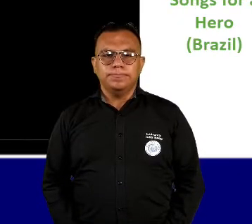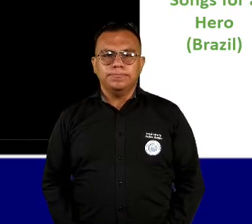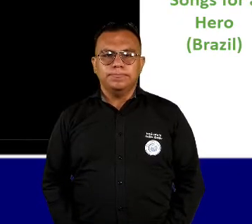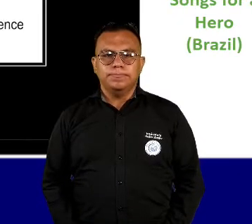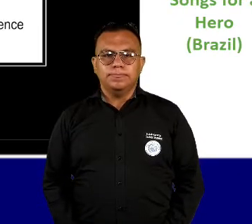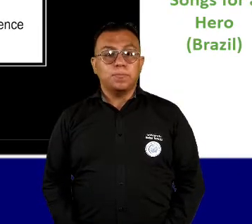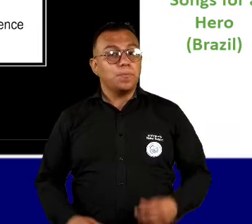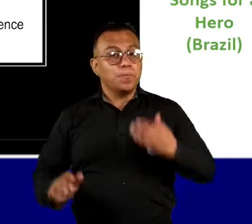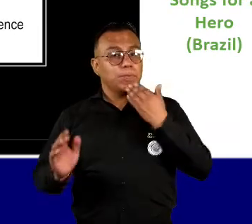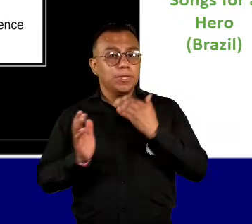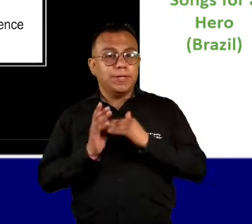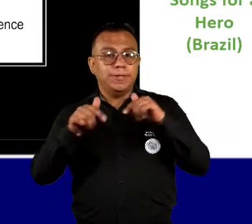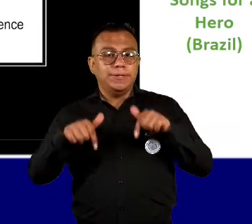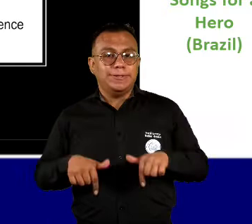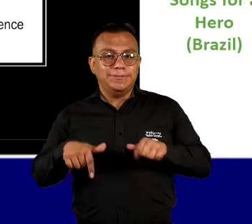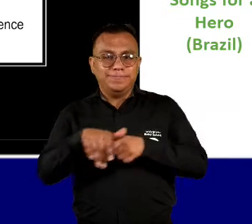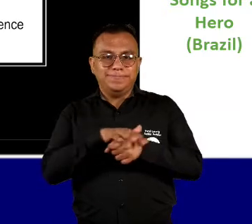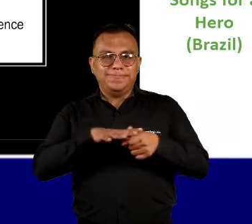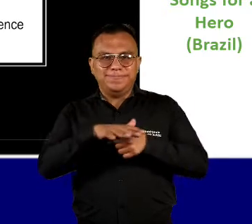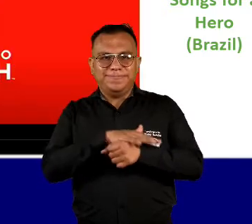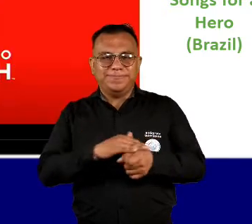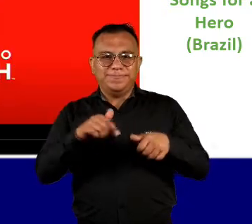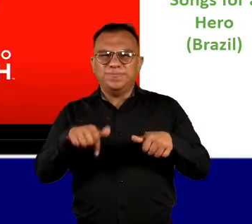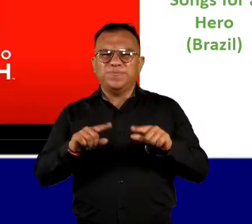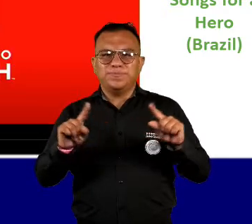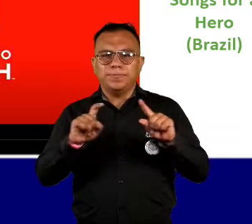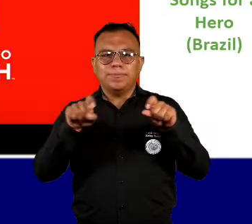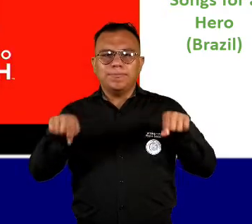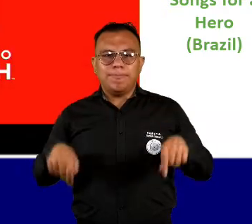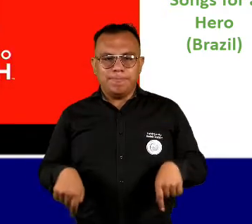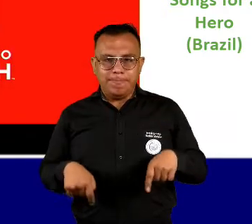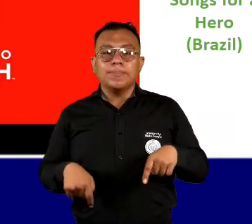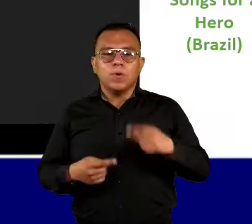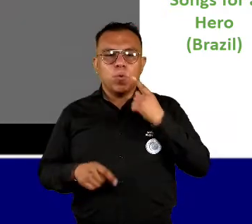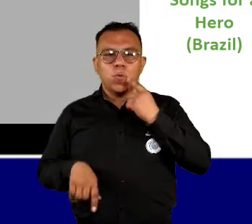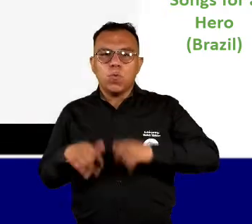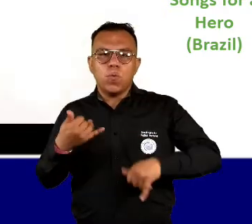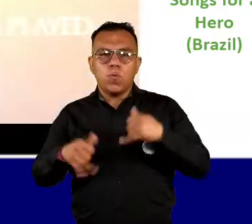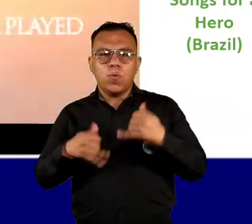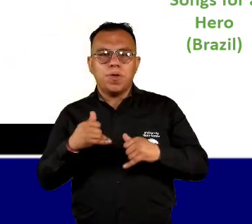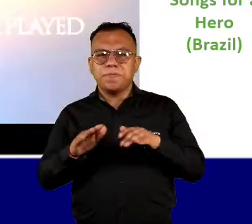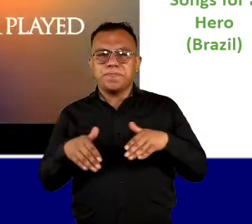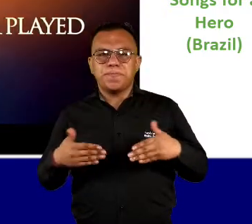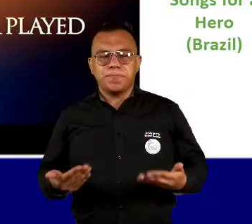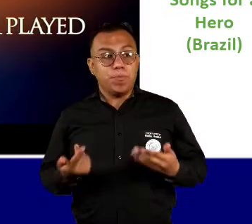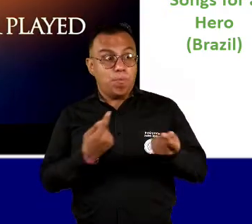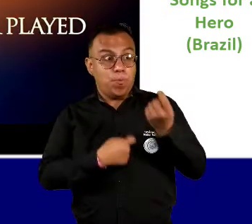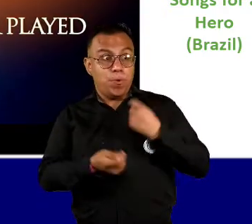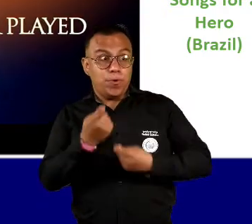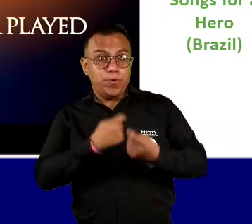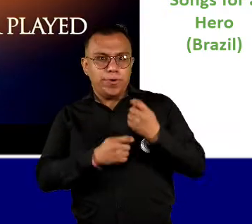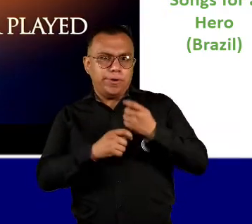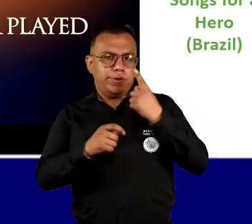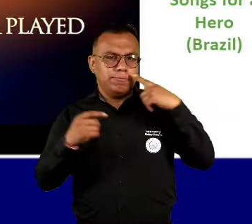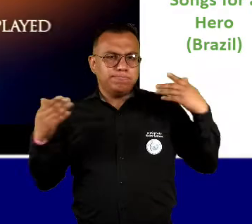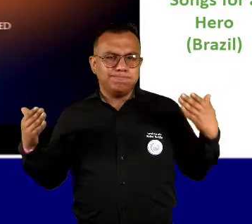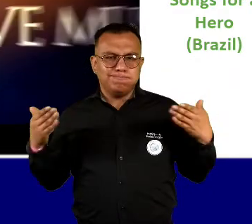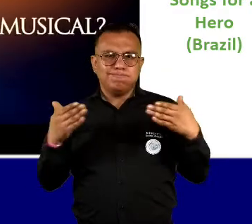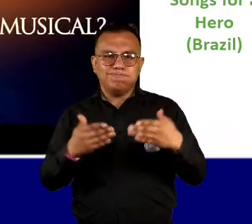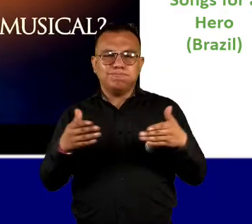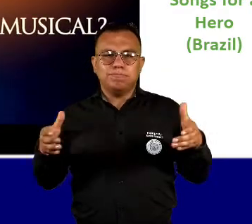acá por ejemplo traigo el caso de Cuántos litros que es un juego donde el modelo de negocio está focalizado